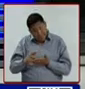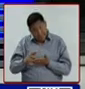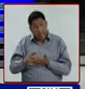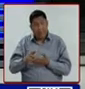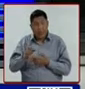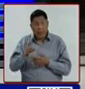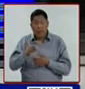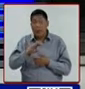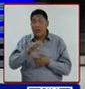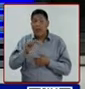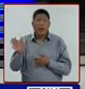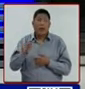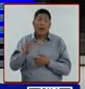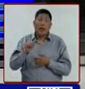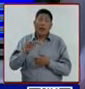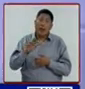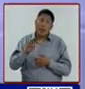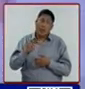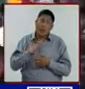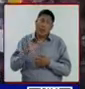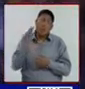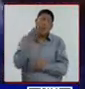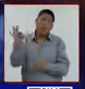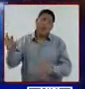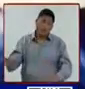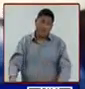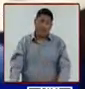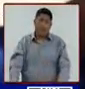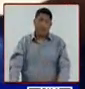Villa del Carmen y Villa Fátima.